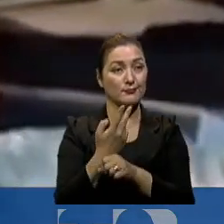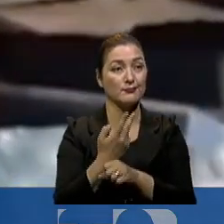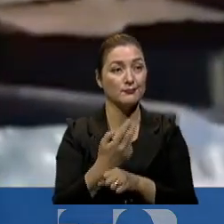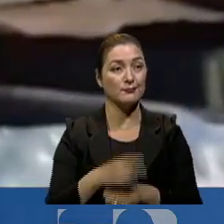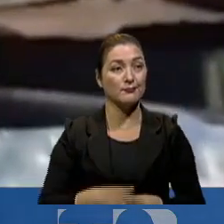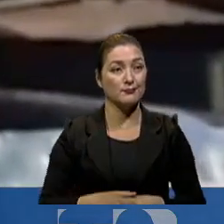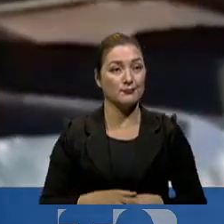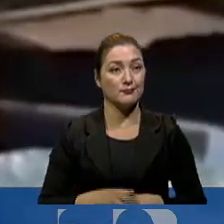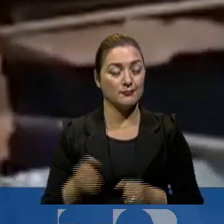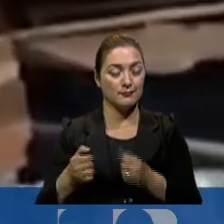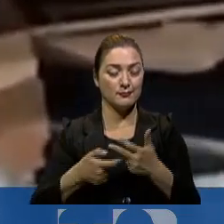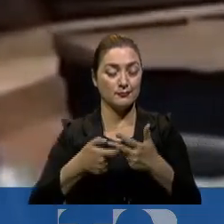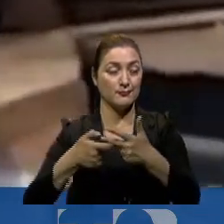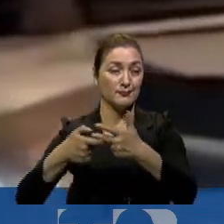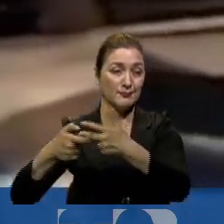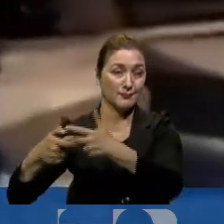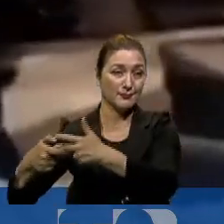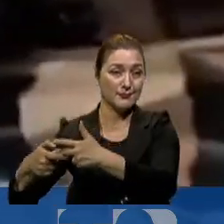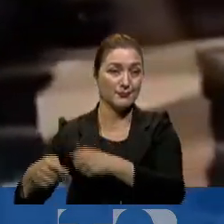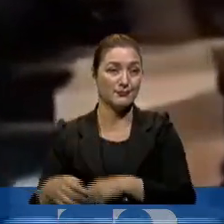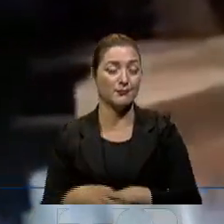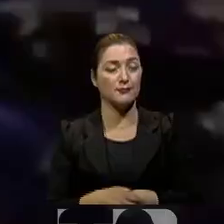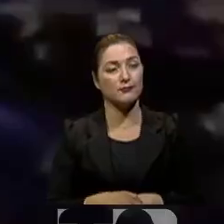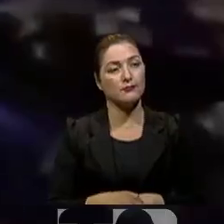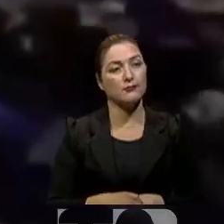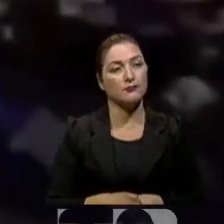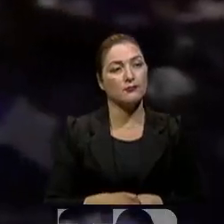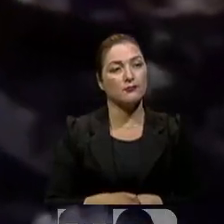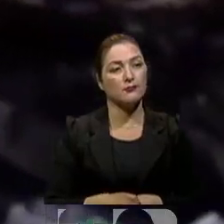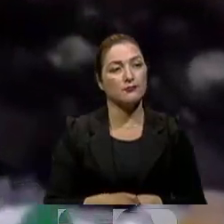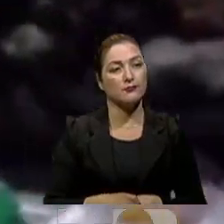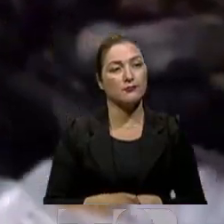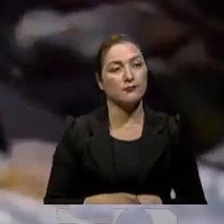hasta retirar a los vehículos accidentados del lugar.